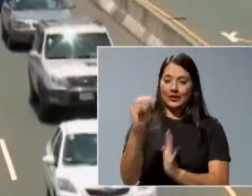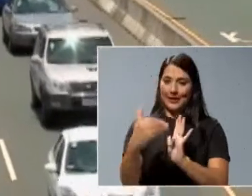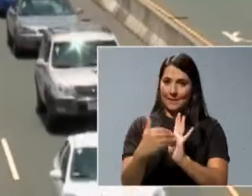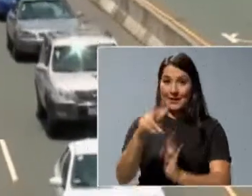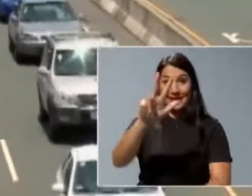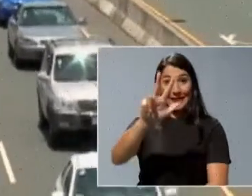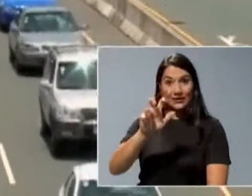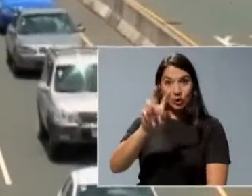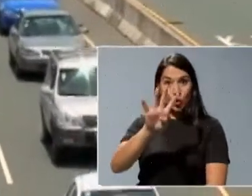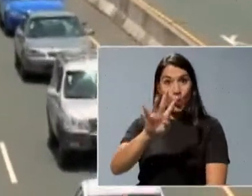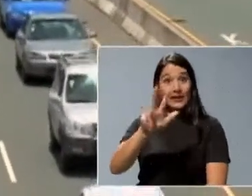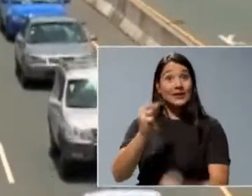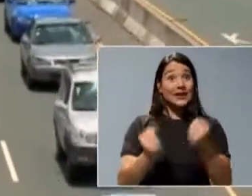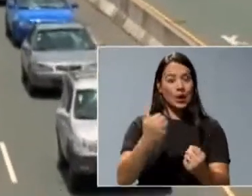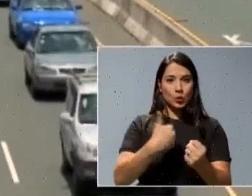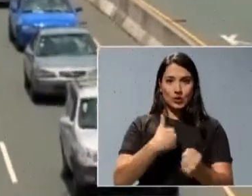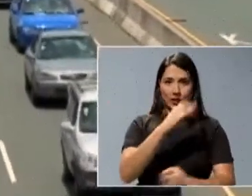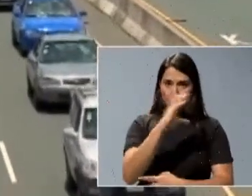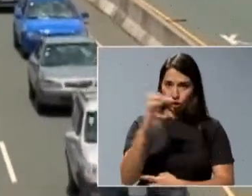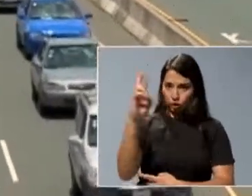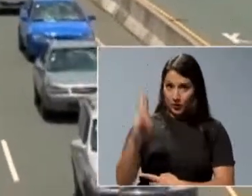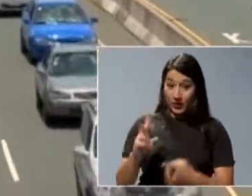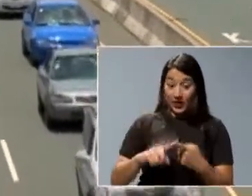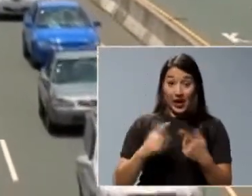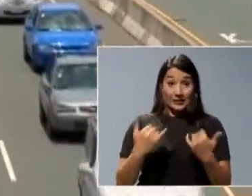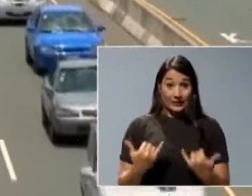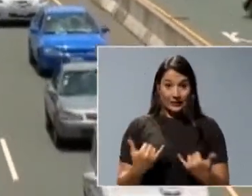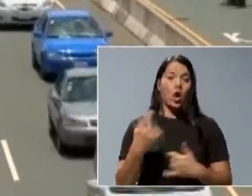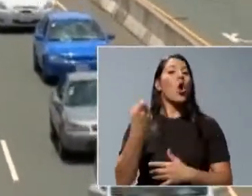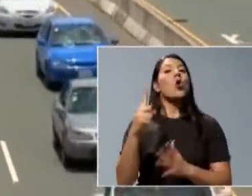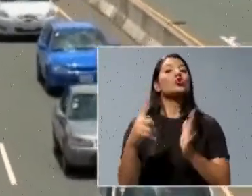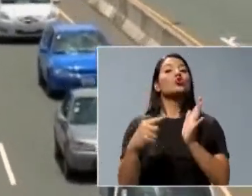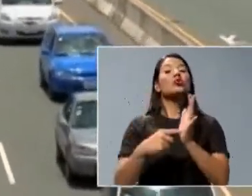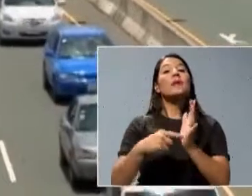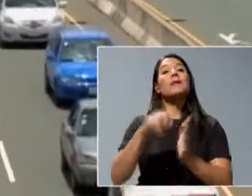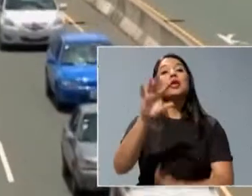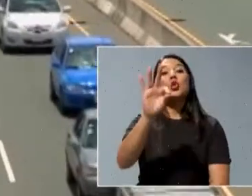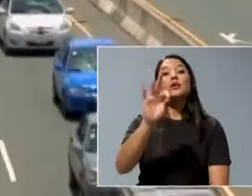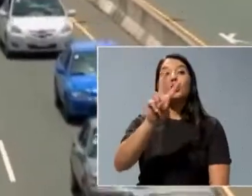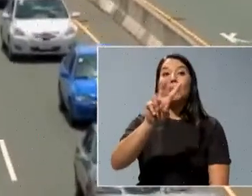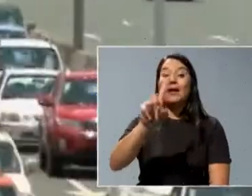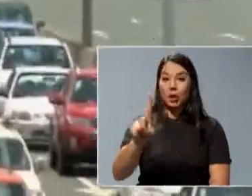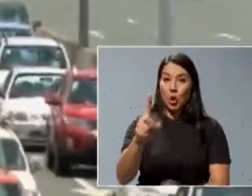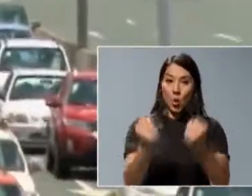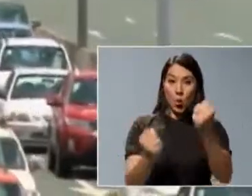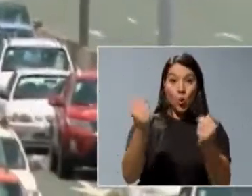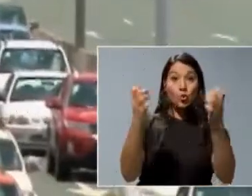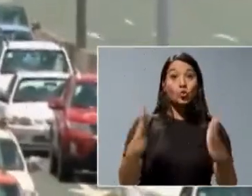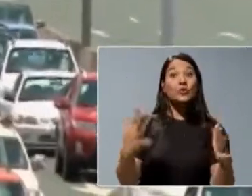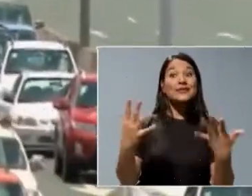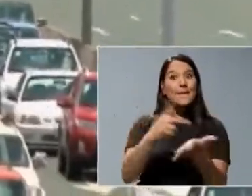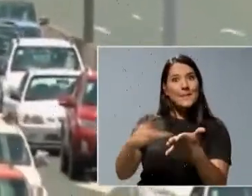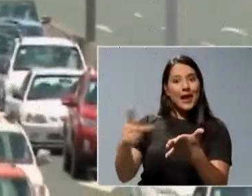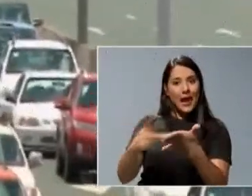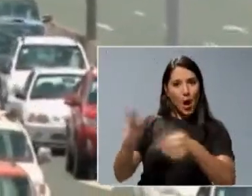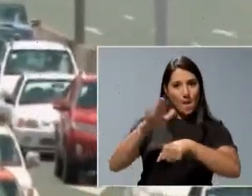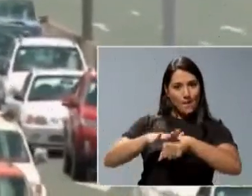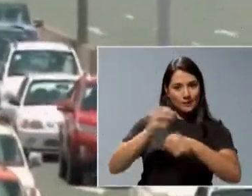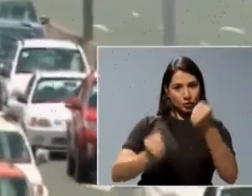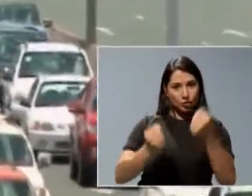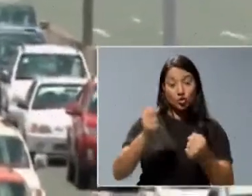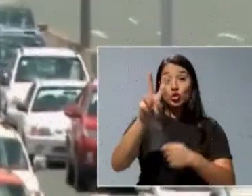1.560.343 vehículos que hay en el país, hasta el día de hoy 11.921 conductores han cancelado el marchamo 2020, lo